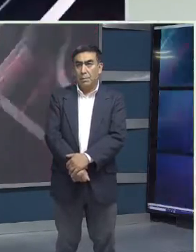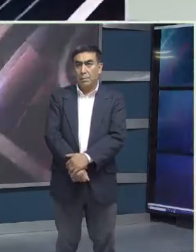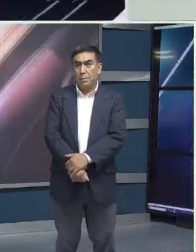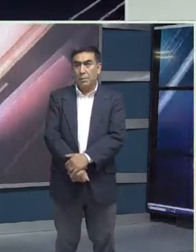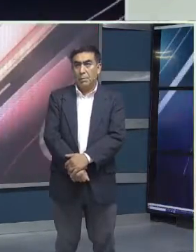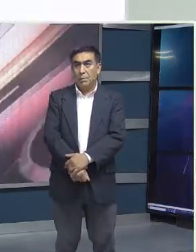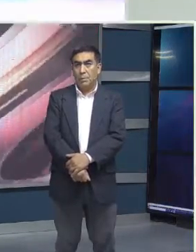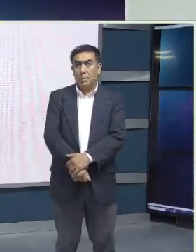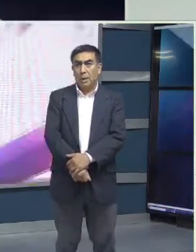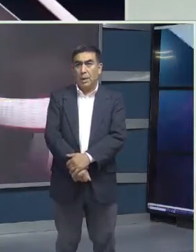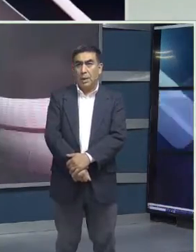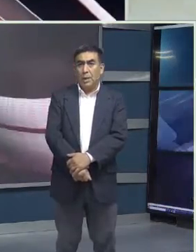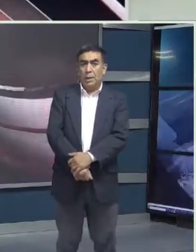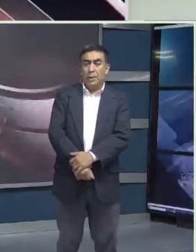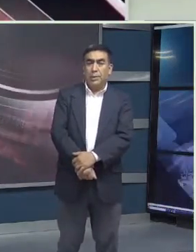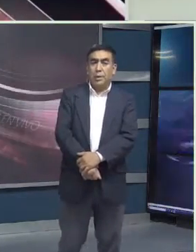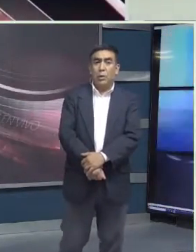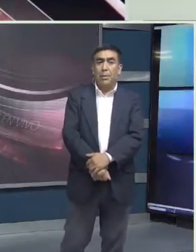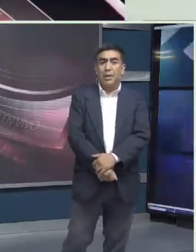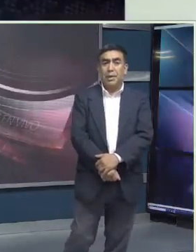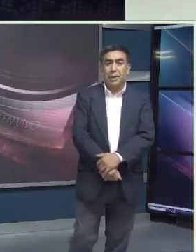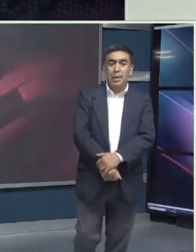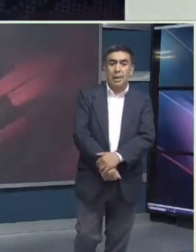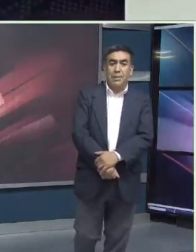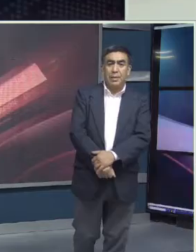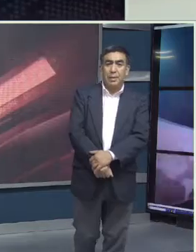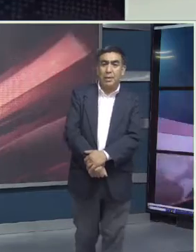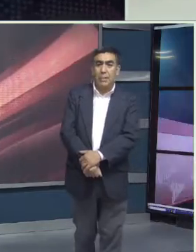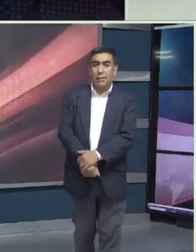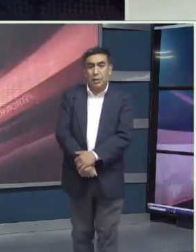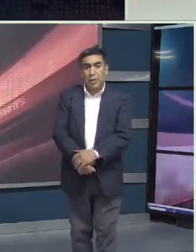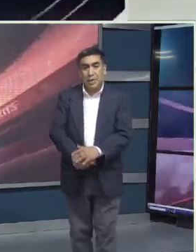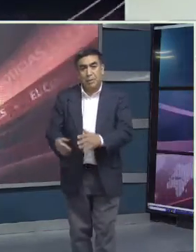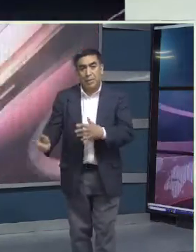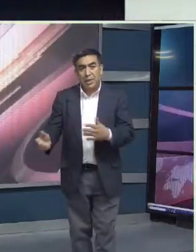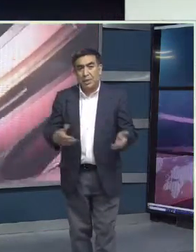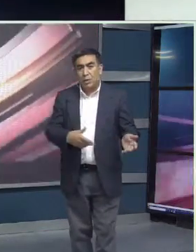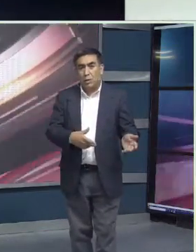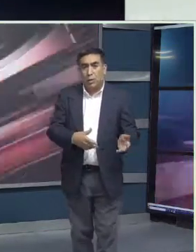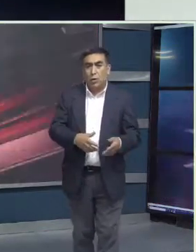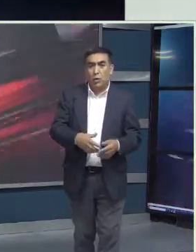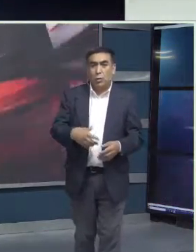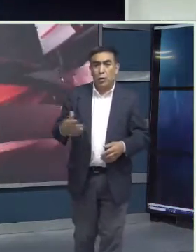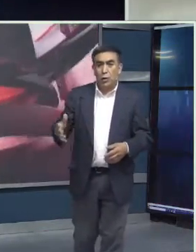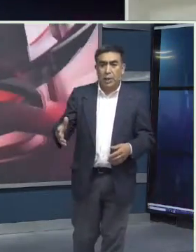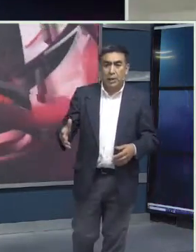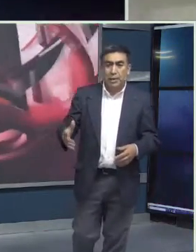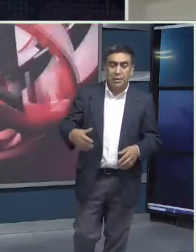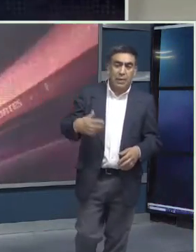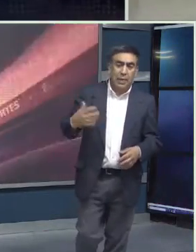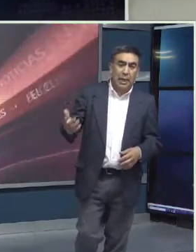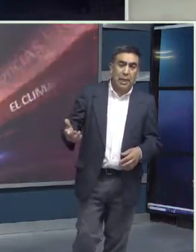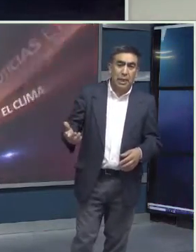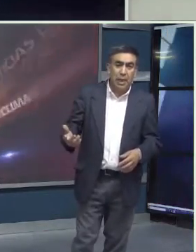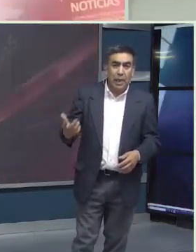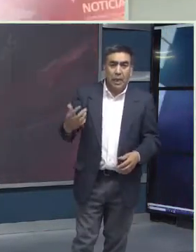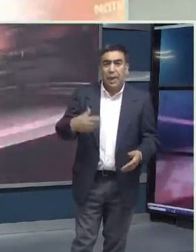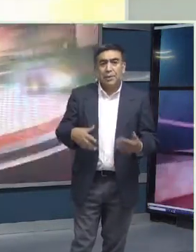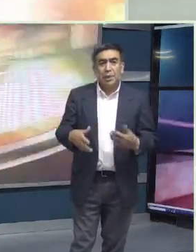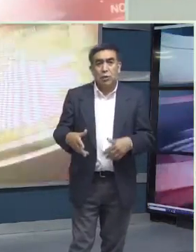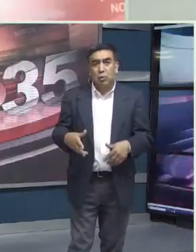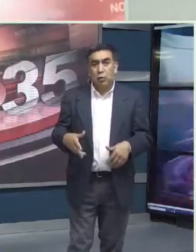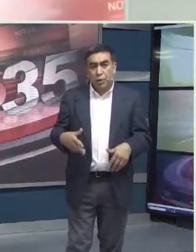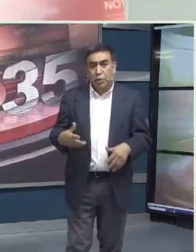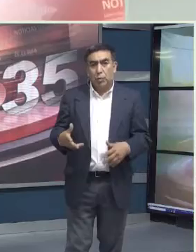legislativa nacional o provincial. Sin duda, ministra, la presencia de personas independientes al gobierno como docentes, sindicalistas, le